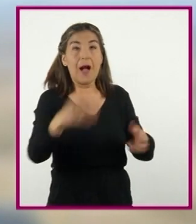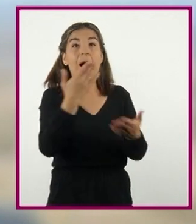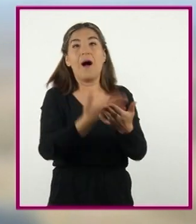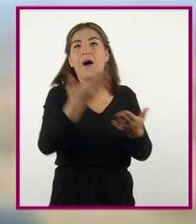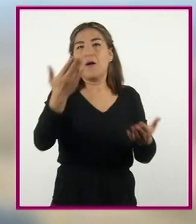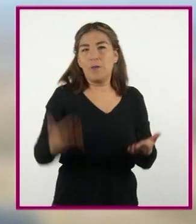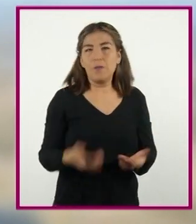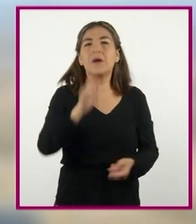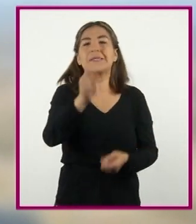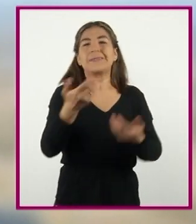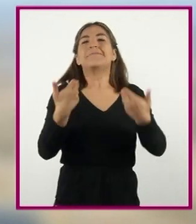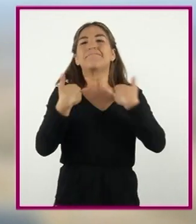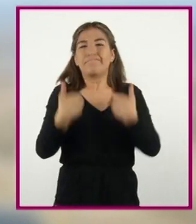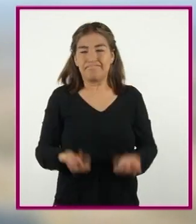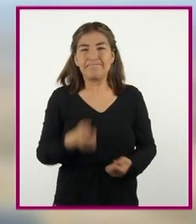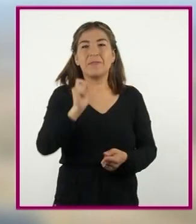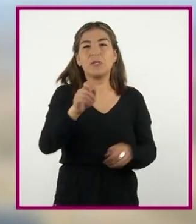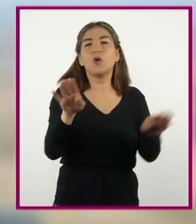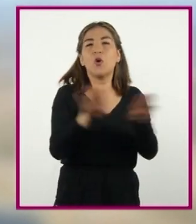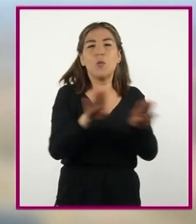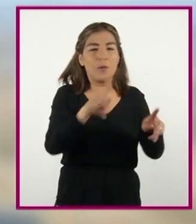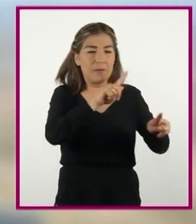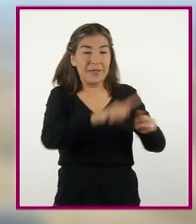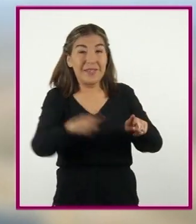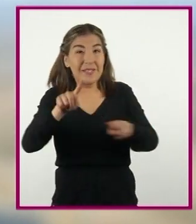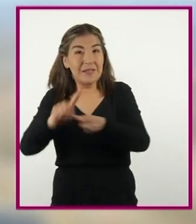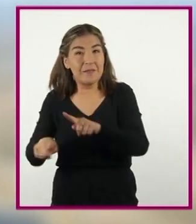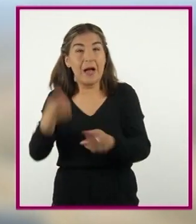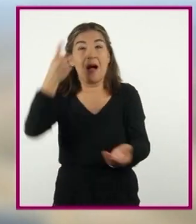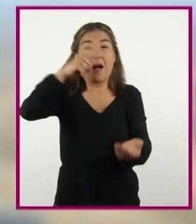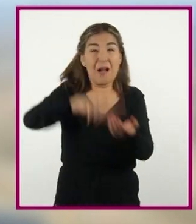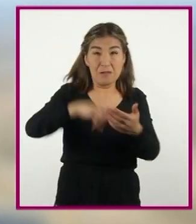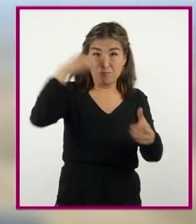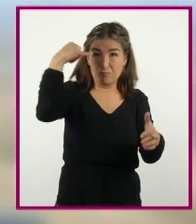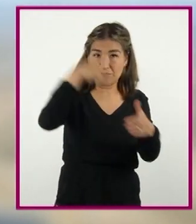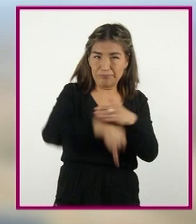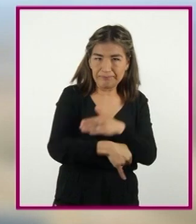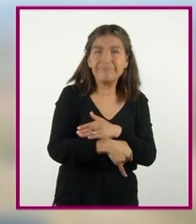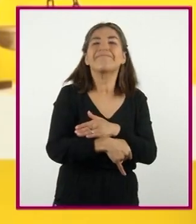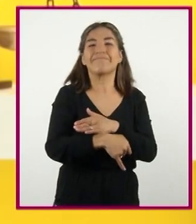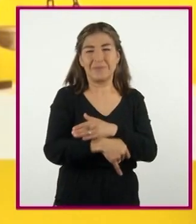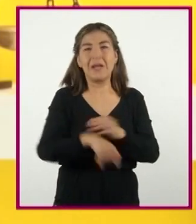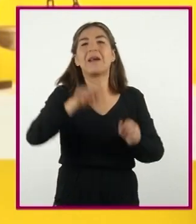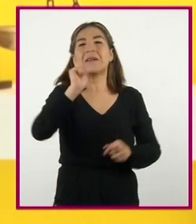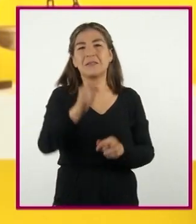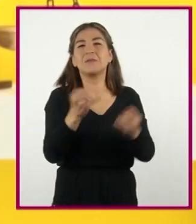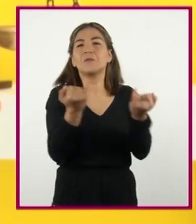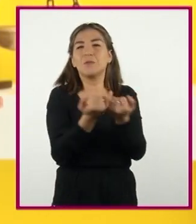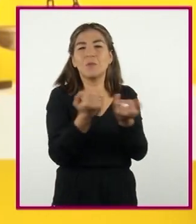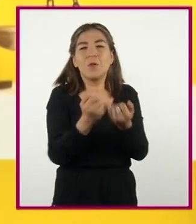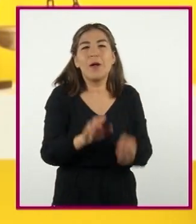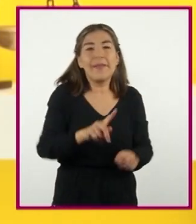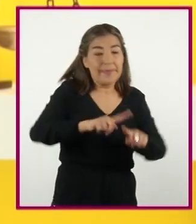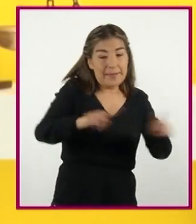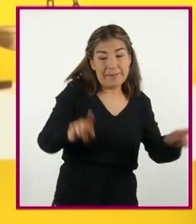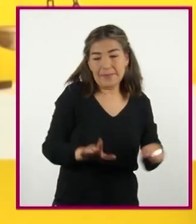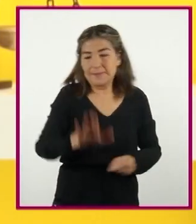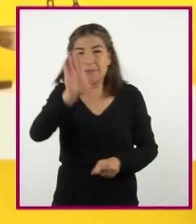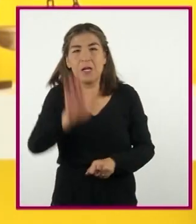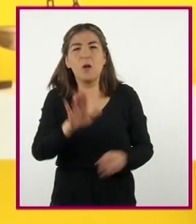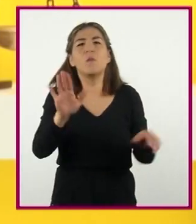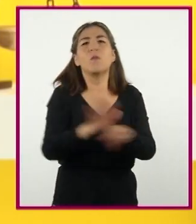ahora entendemos que las aparentes diferencias en el fondo son semejanzas, porque responden a los